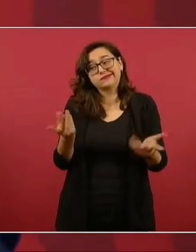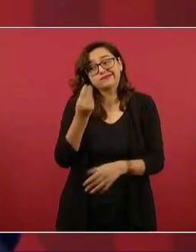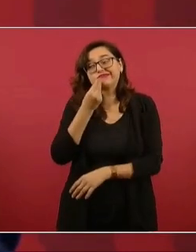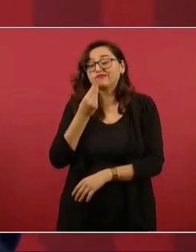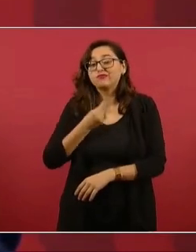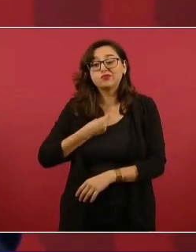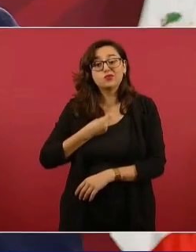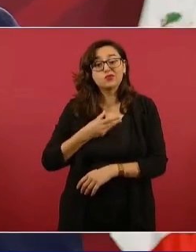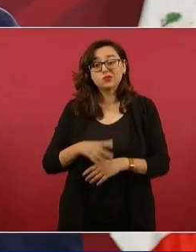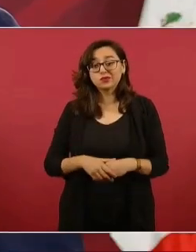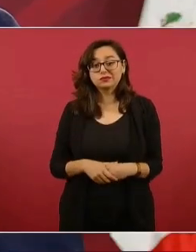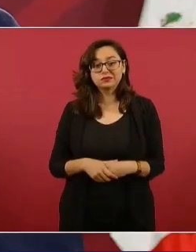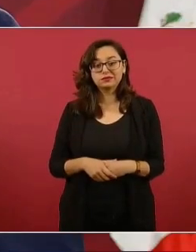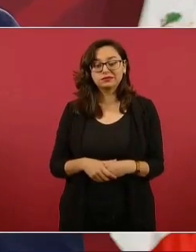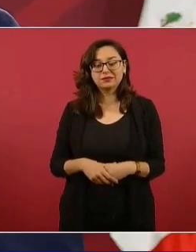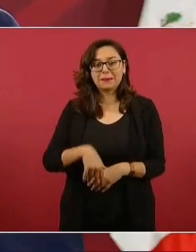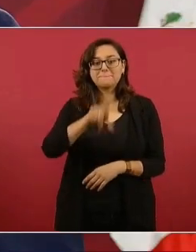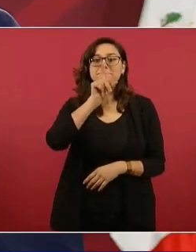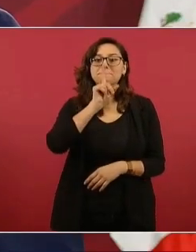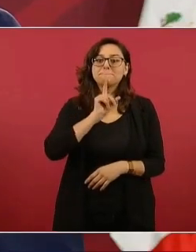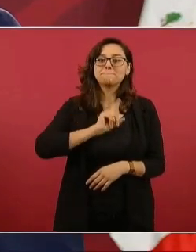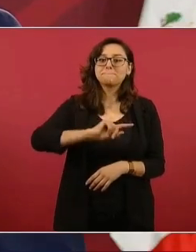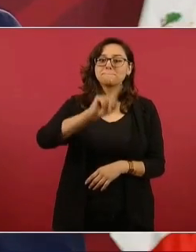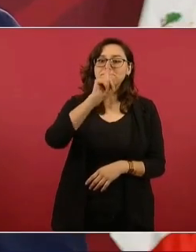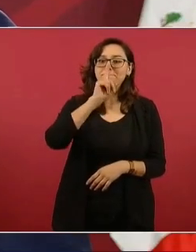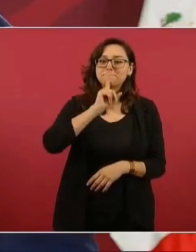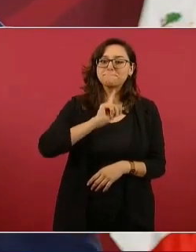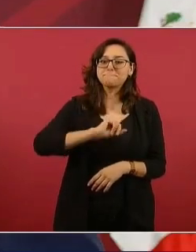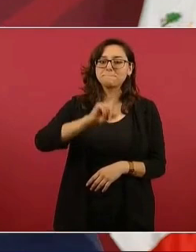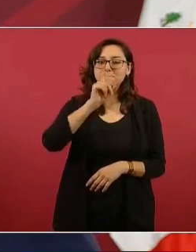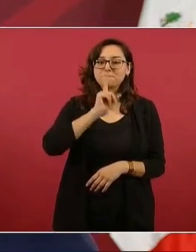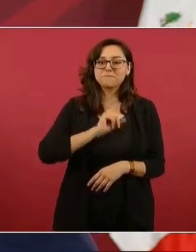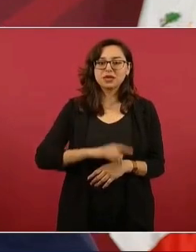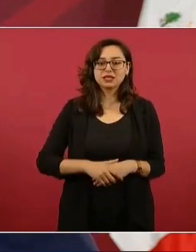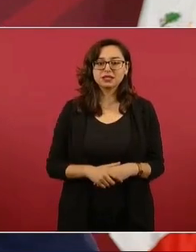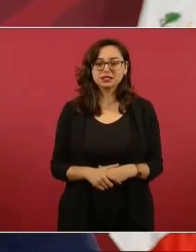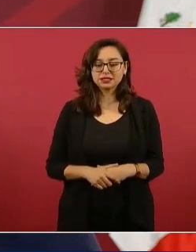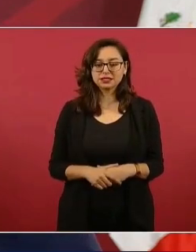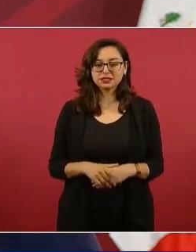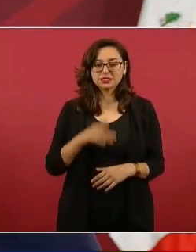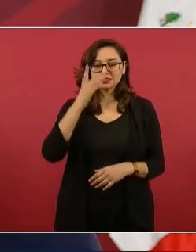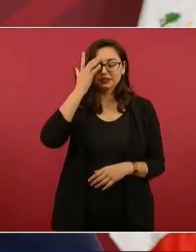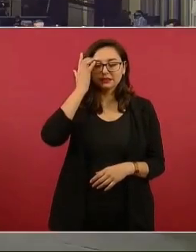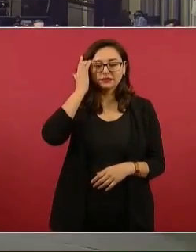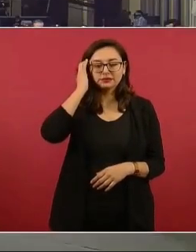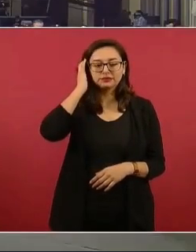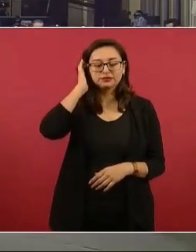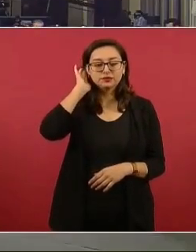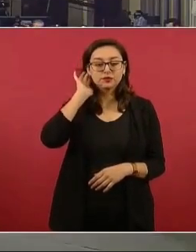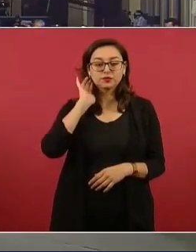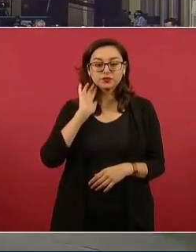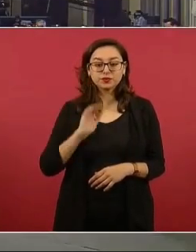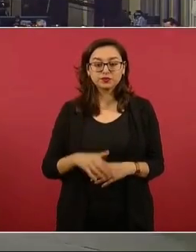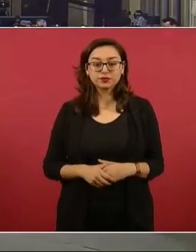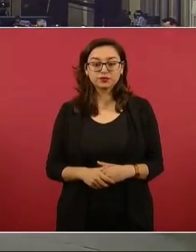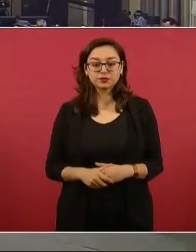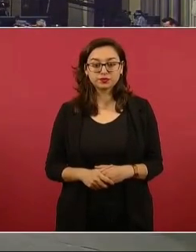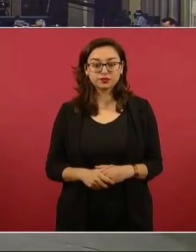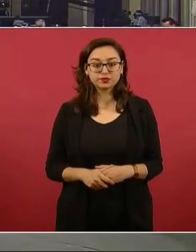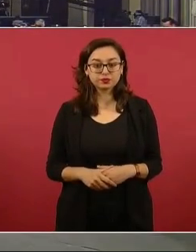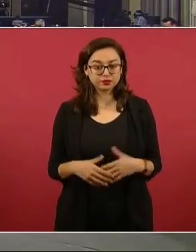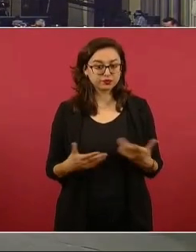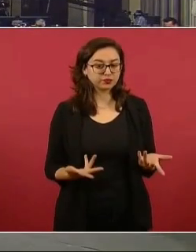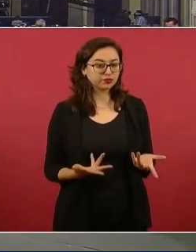A ver si no tienes lo de la caída